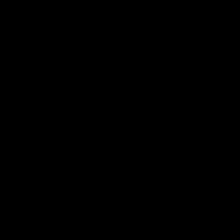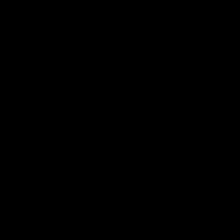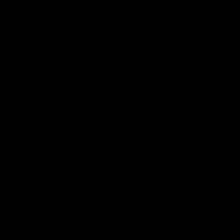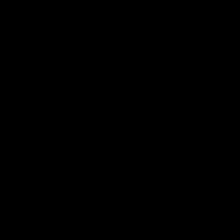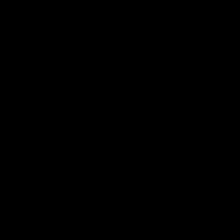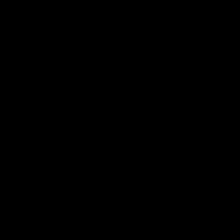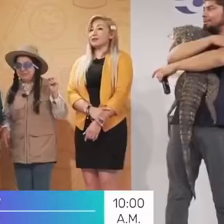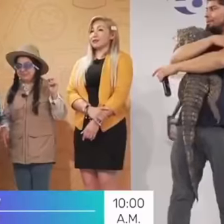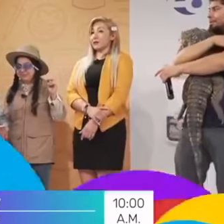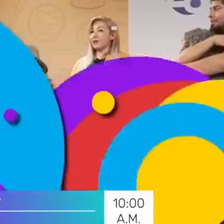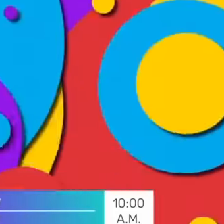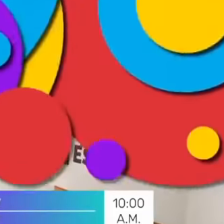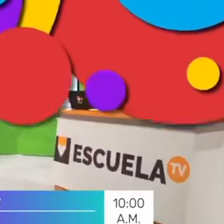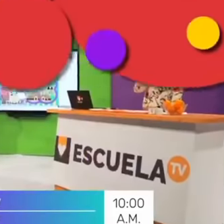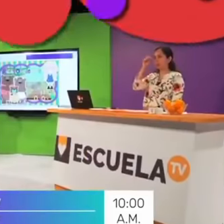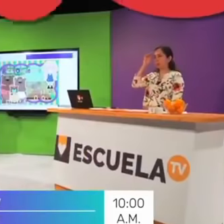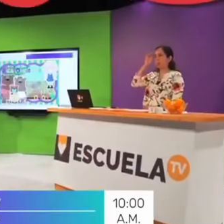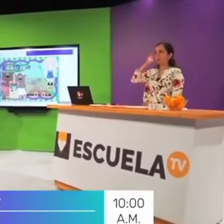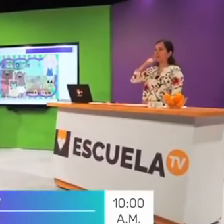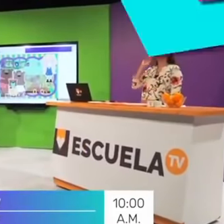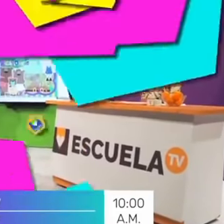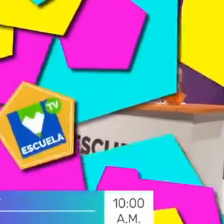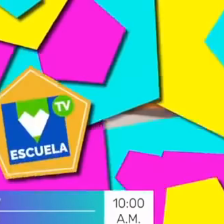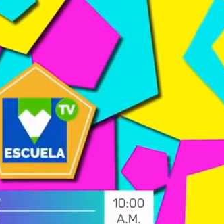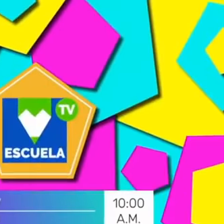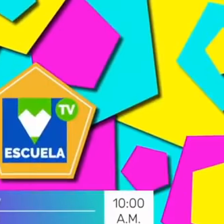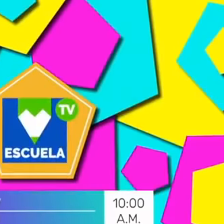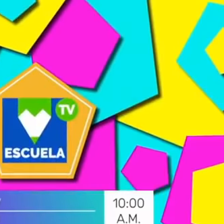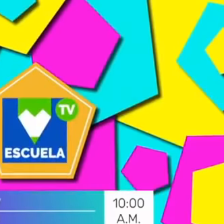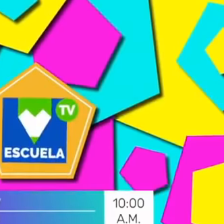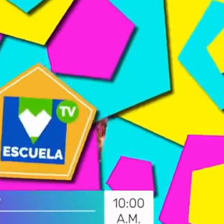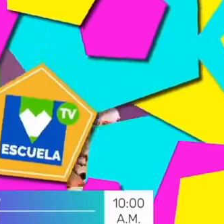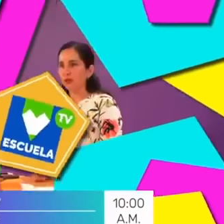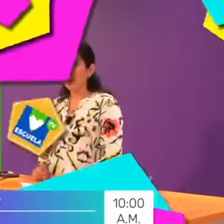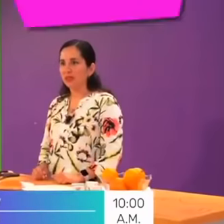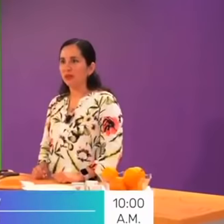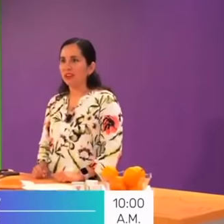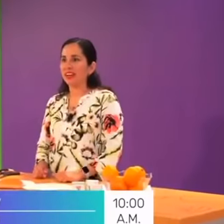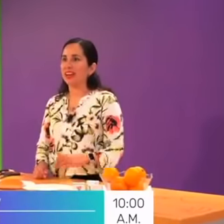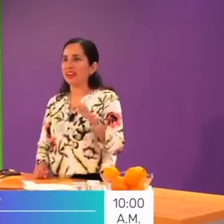El mundo del saber llegó a casa y está dispuesto a acompañarte.